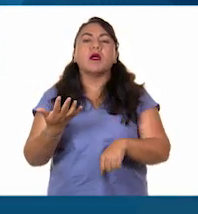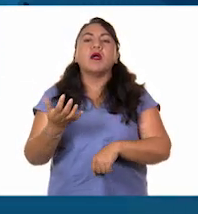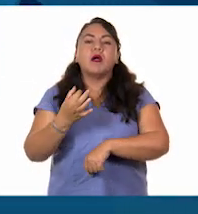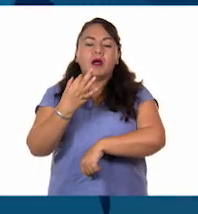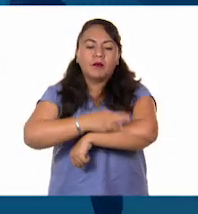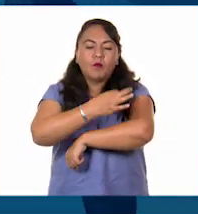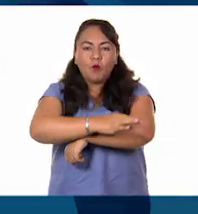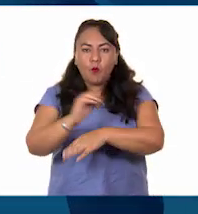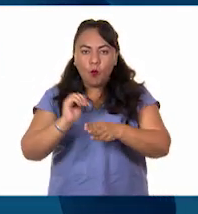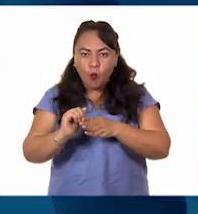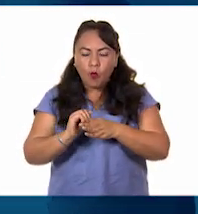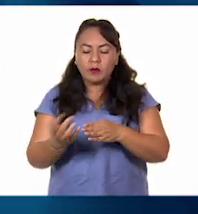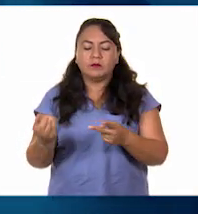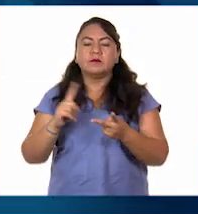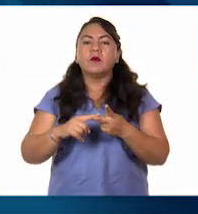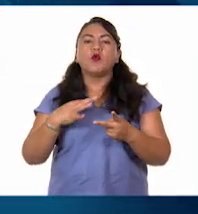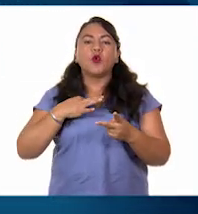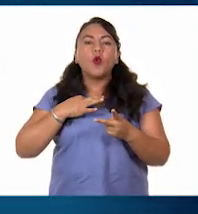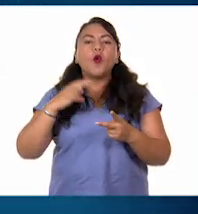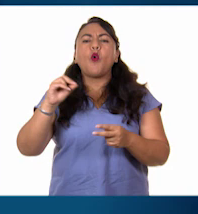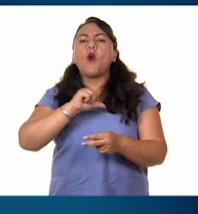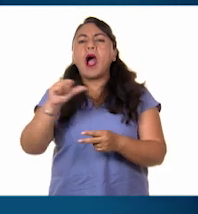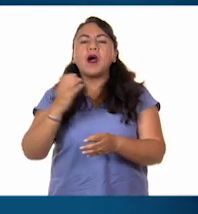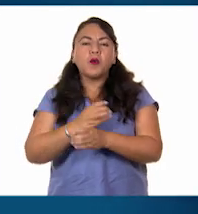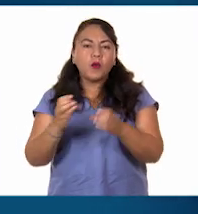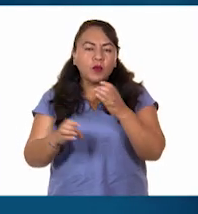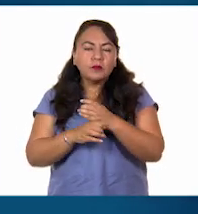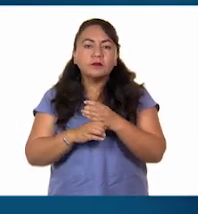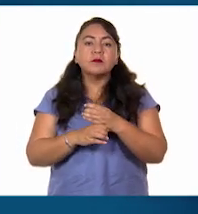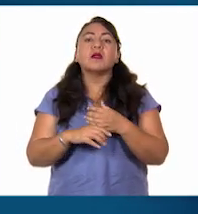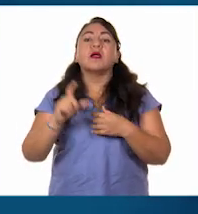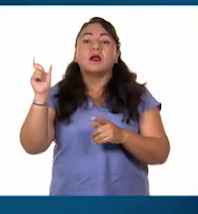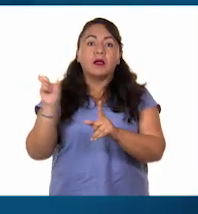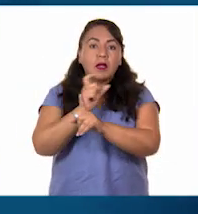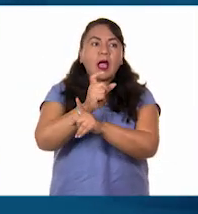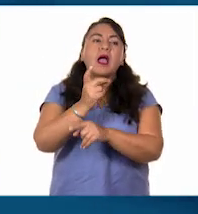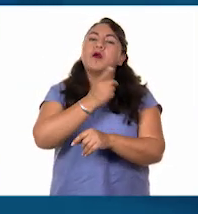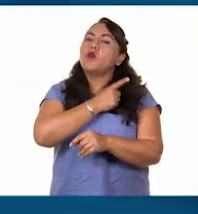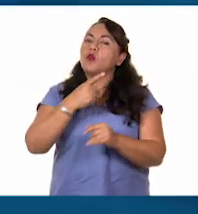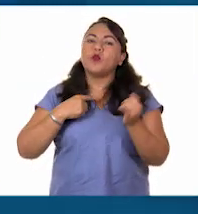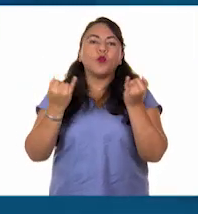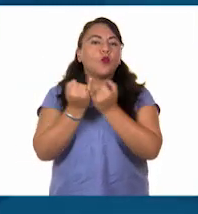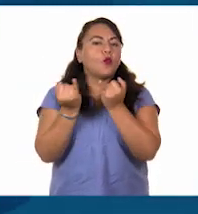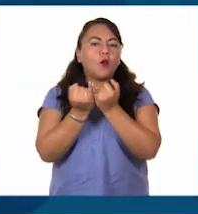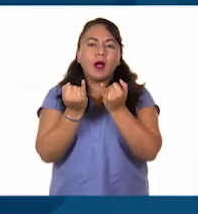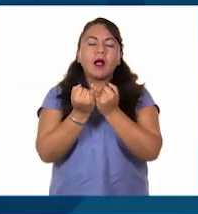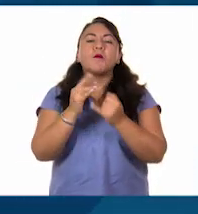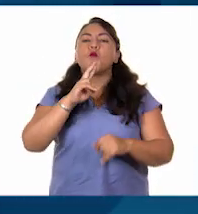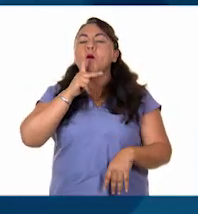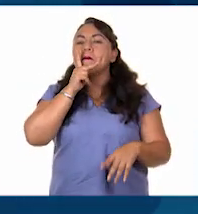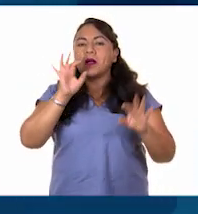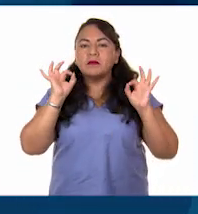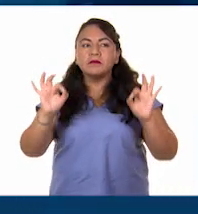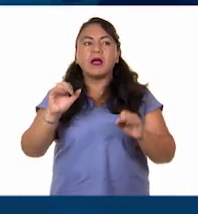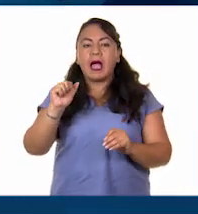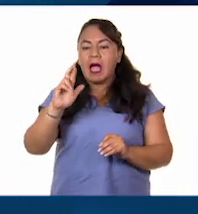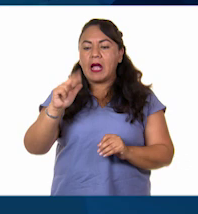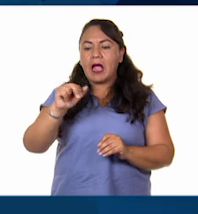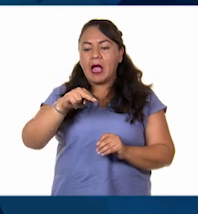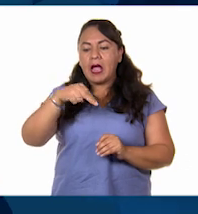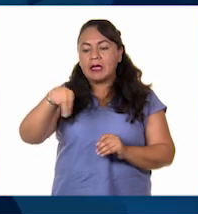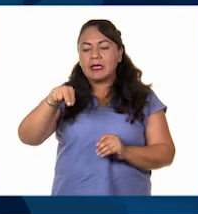Moretones, ropa u objetos, por lo que el primer elemento también debería serlo. Y la mejor opción es la palabra